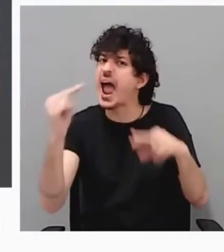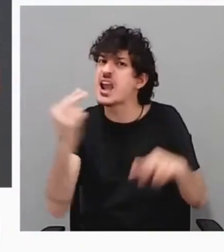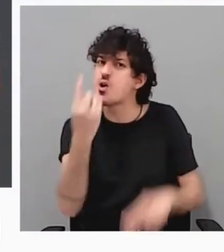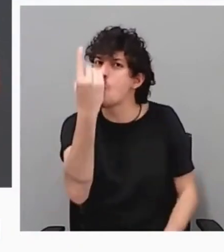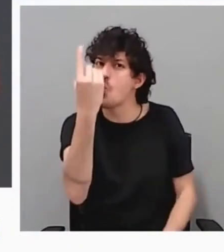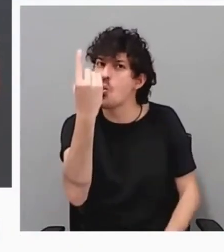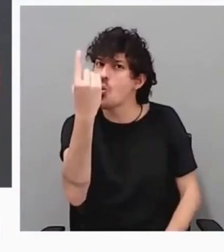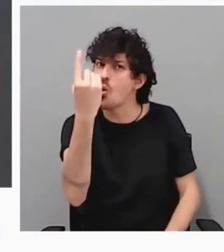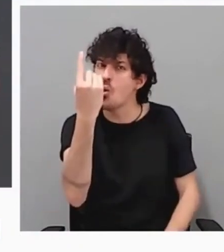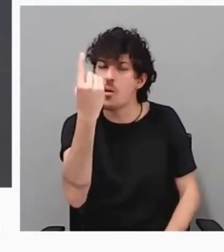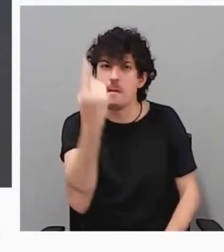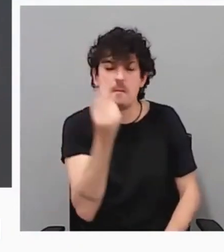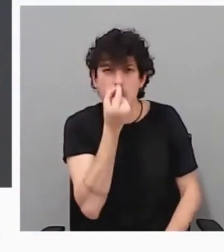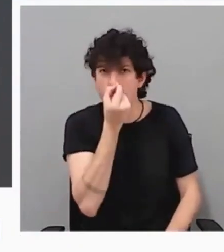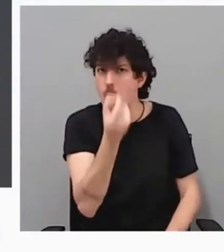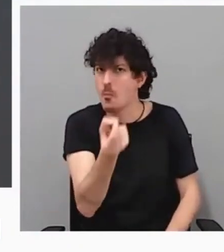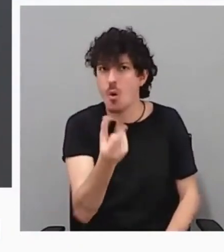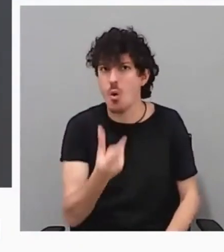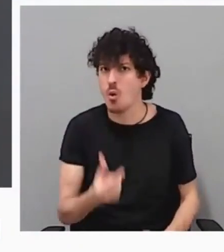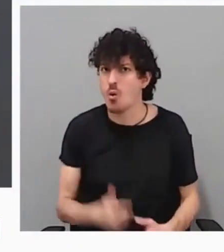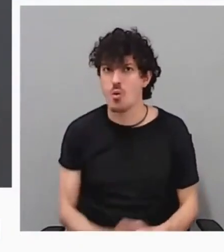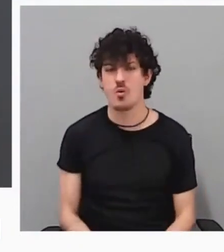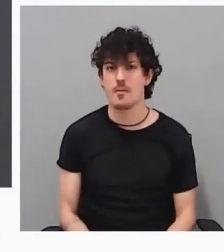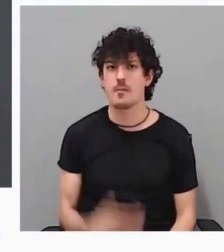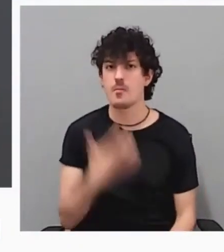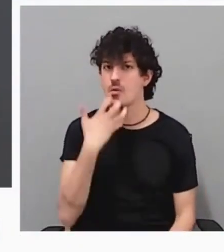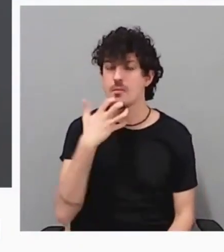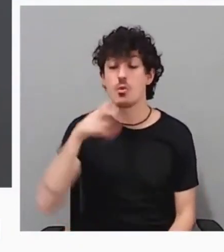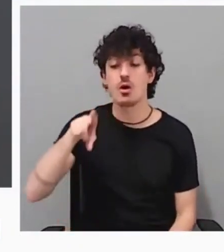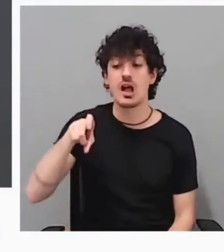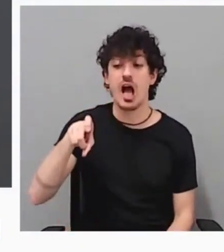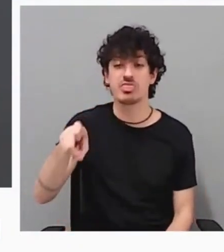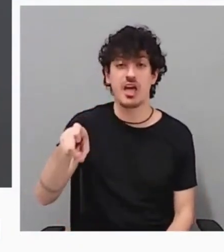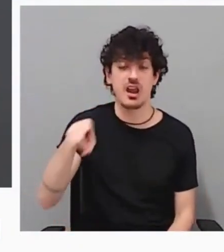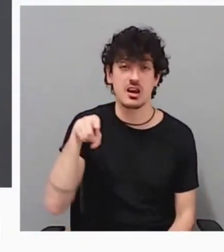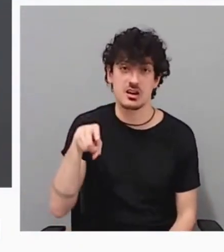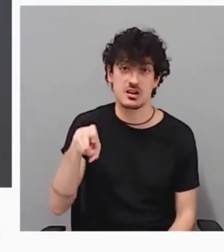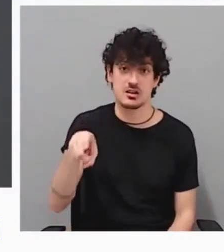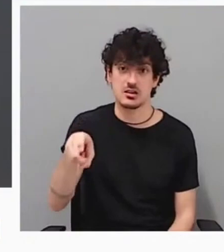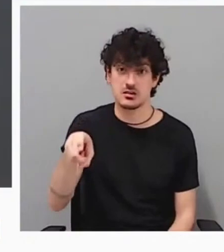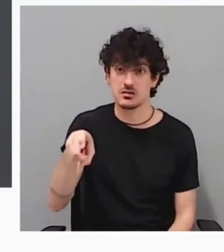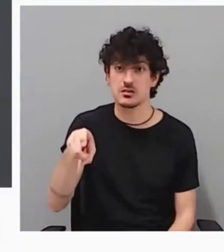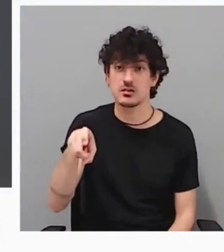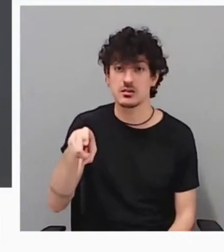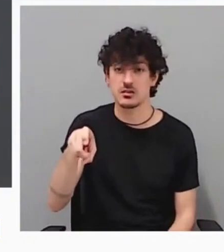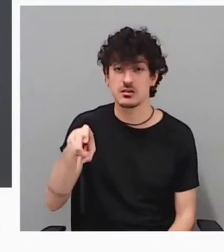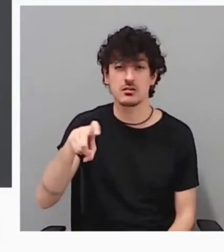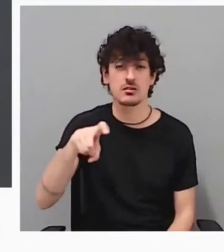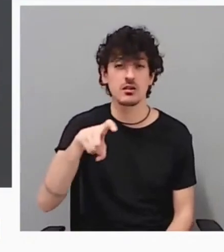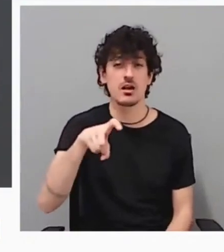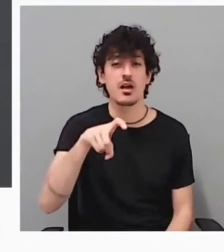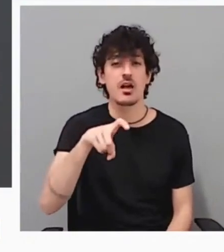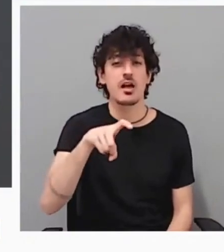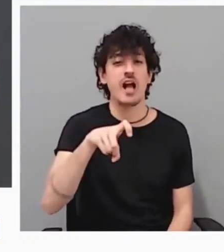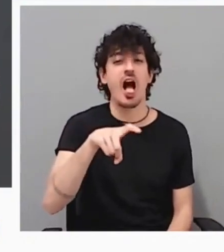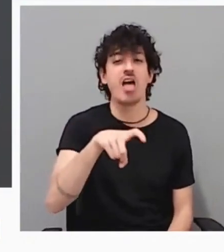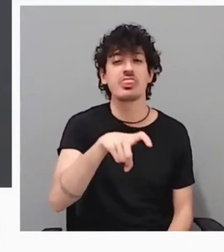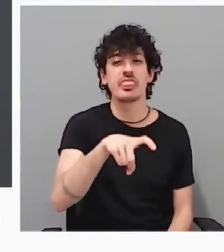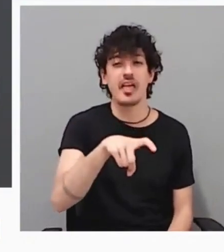muy poco. El cáncer es como, para un físico, es como si las células de un